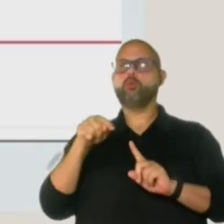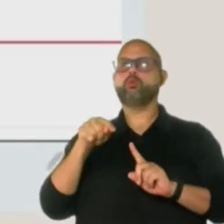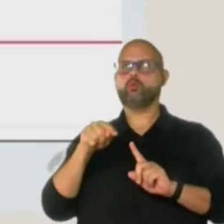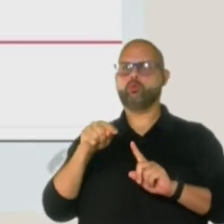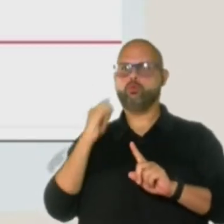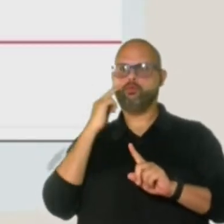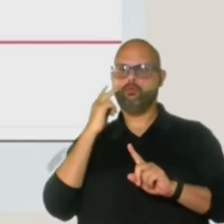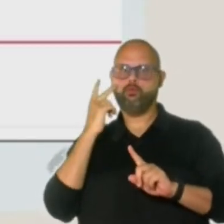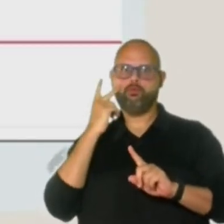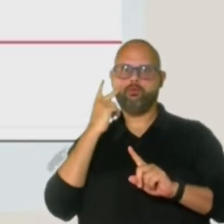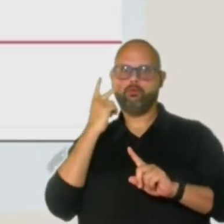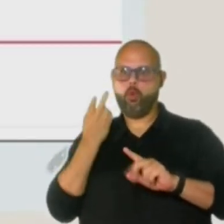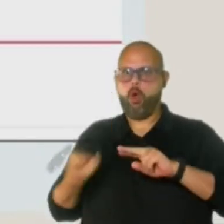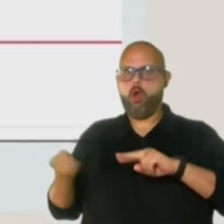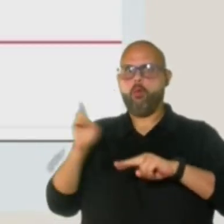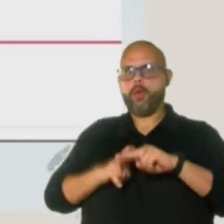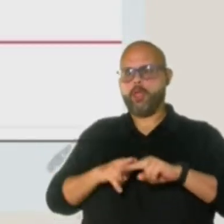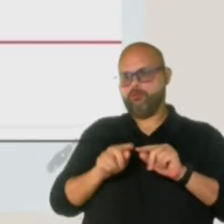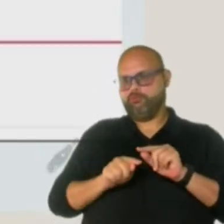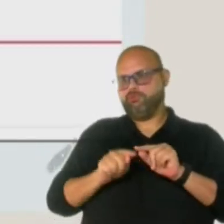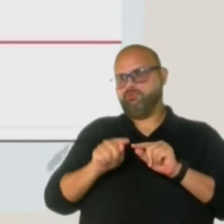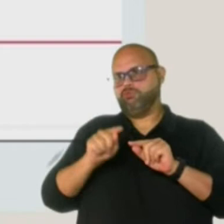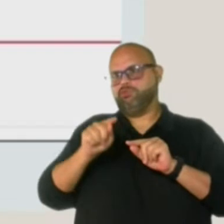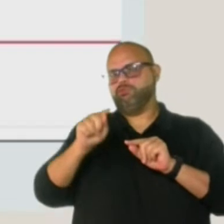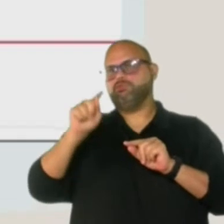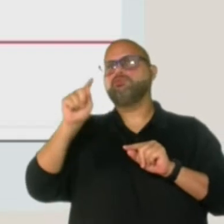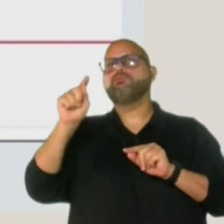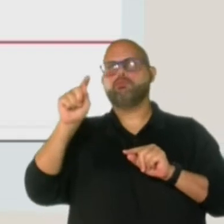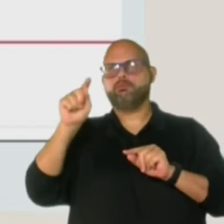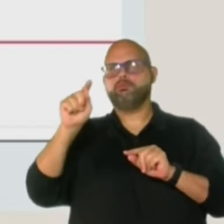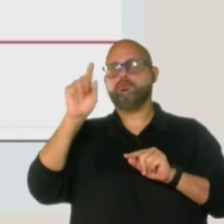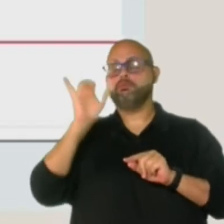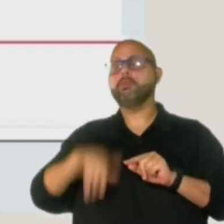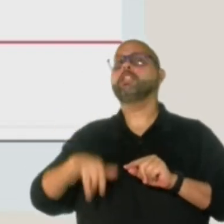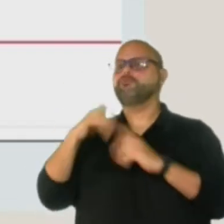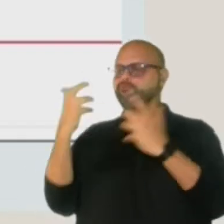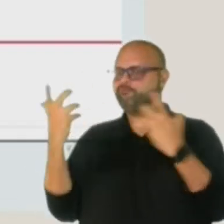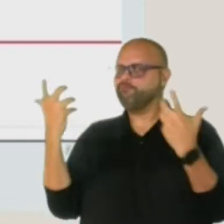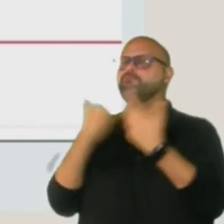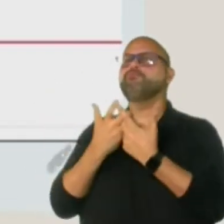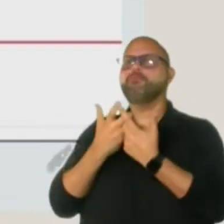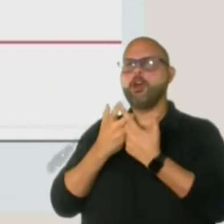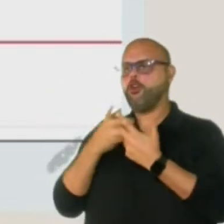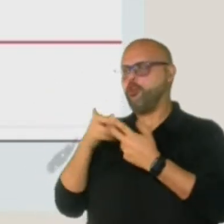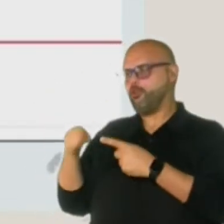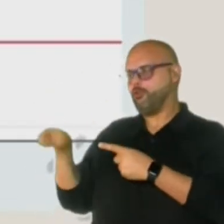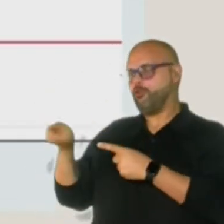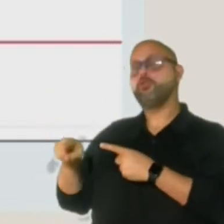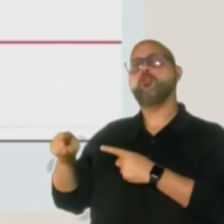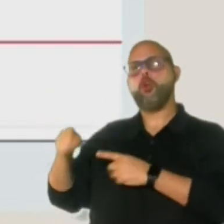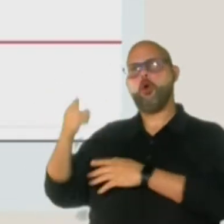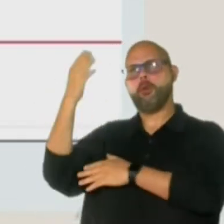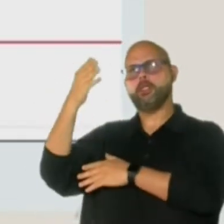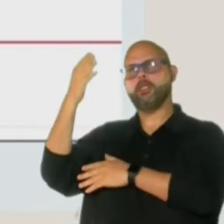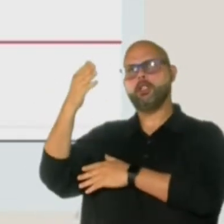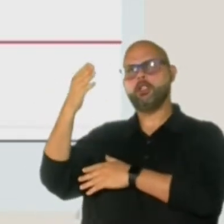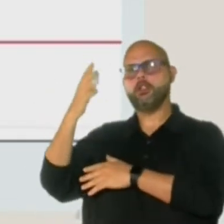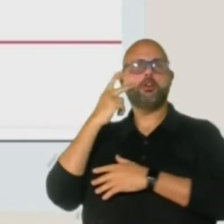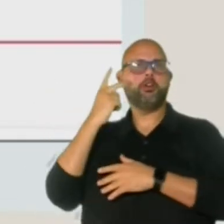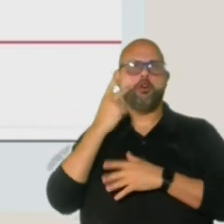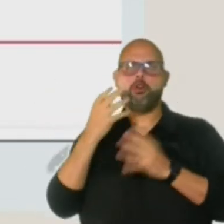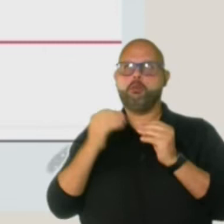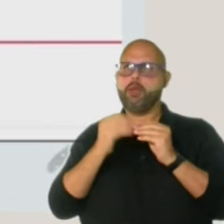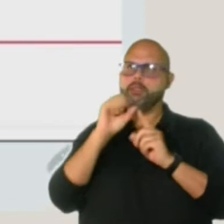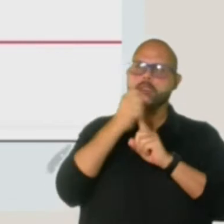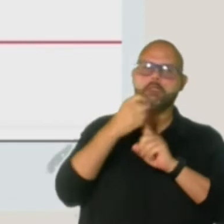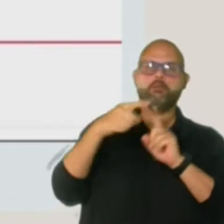esa positividad nuevamente. Así que esto concuerda con lo que nos presentaron los compañeros de que no estamos viendo más casos positivos necesariamente